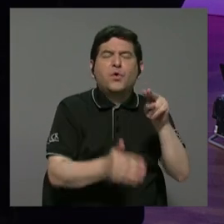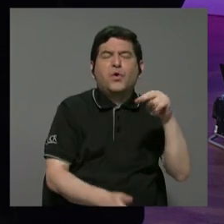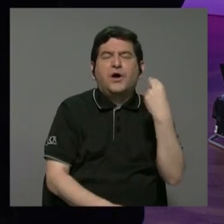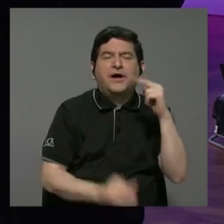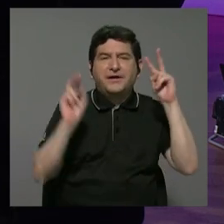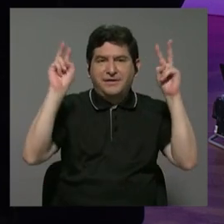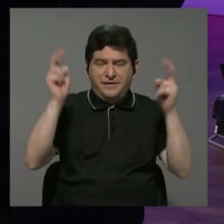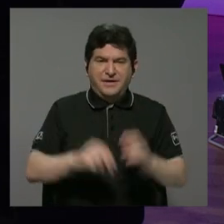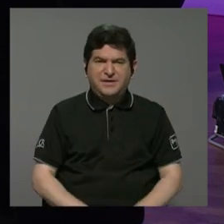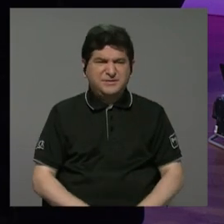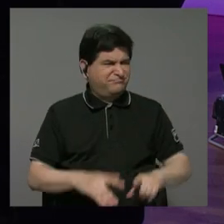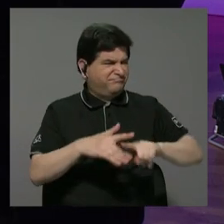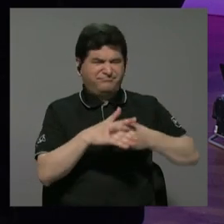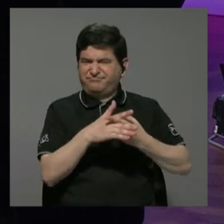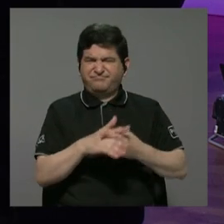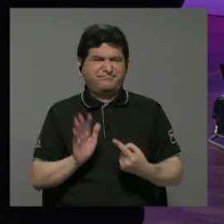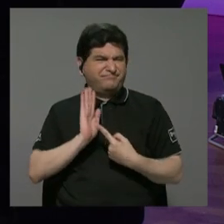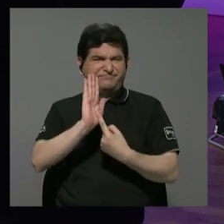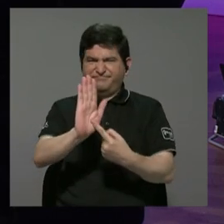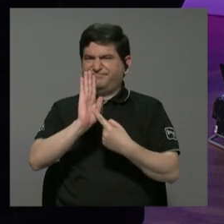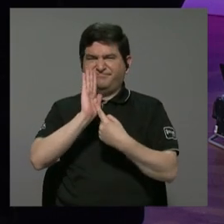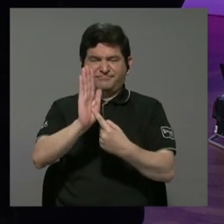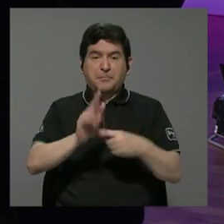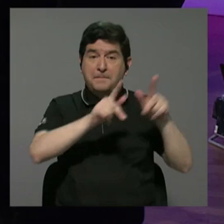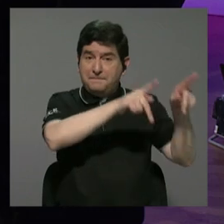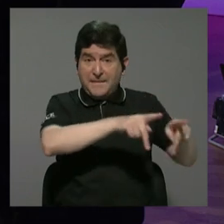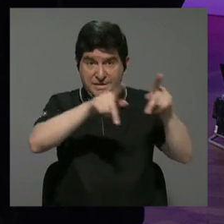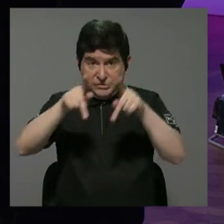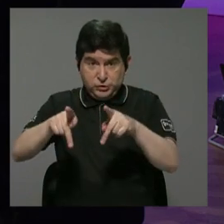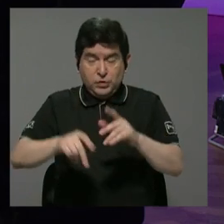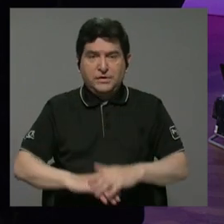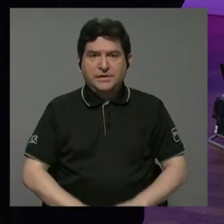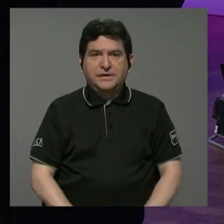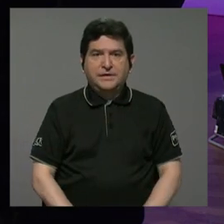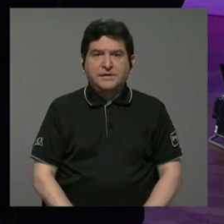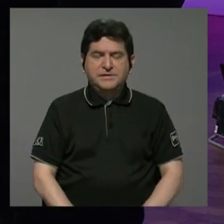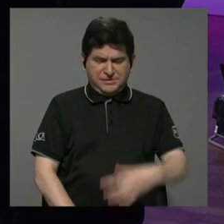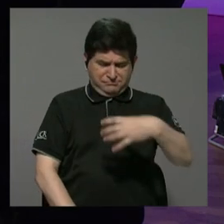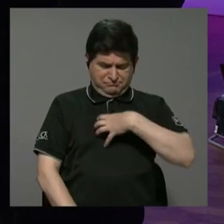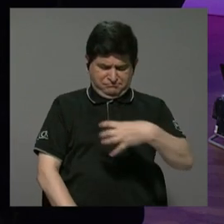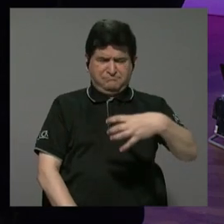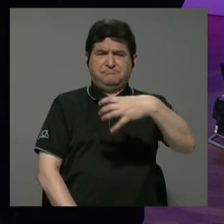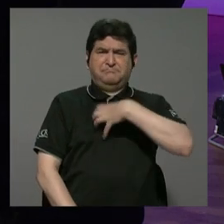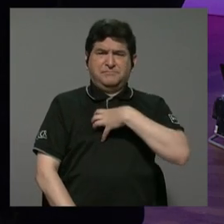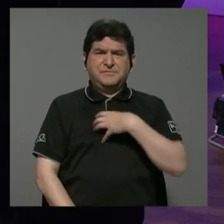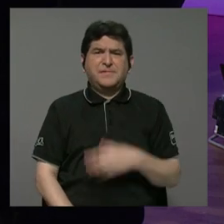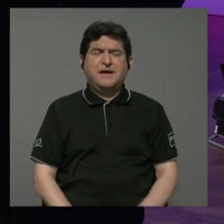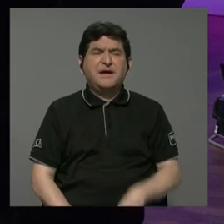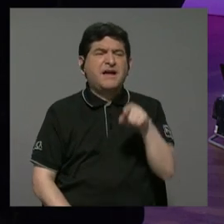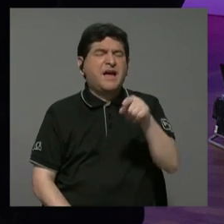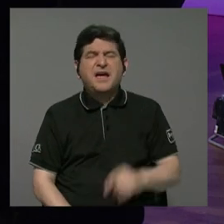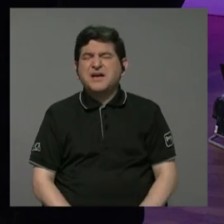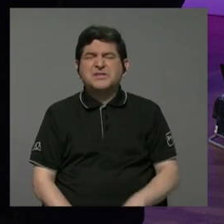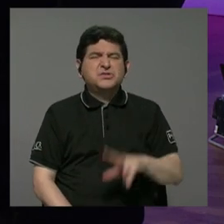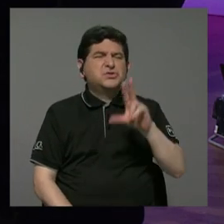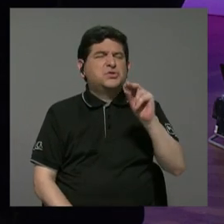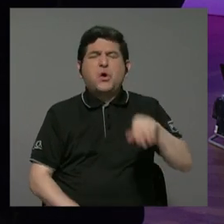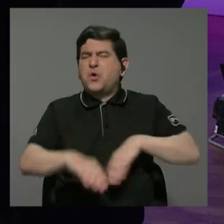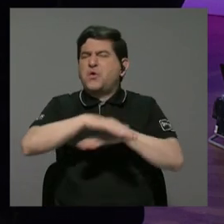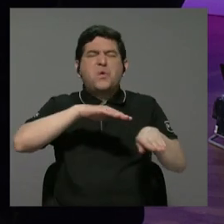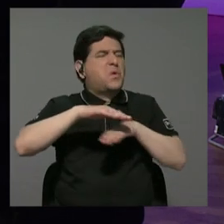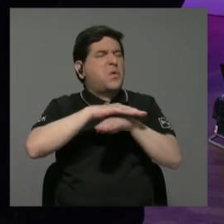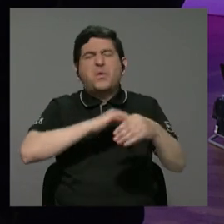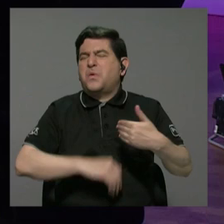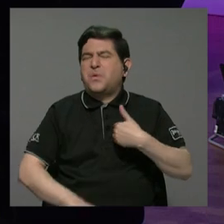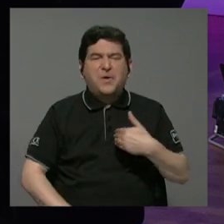y todo esto, y más bien se empiezan a manifestar las personas que reclaman que es puro humo, que eso no tiene